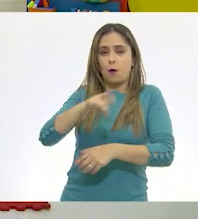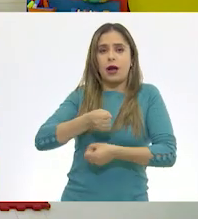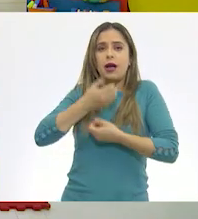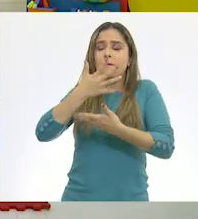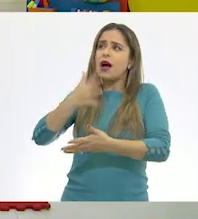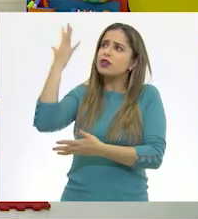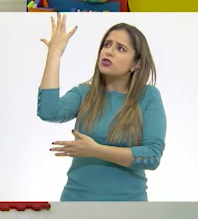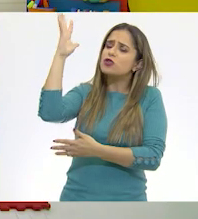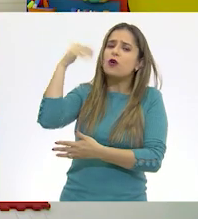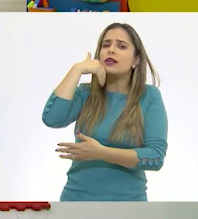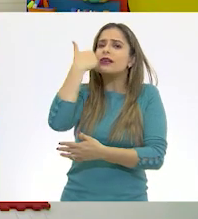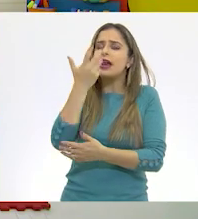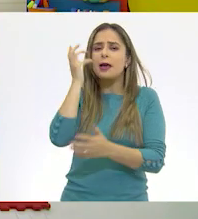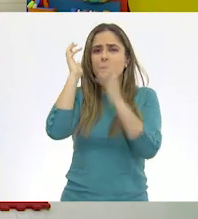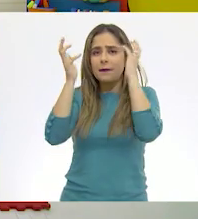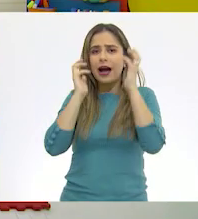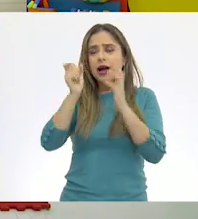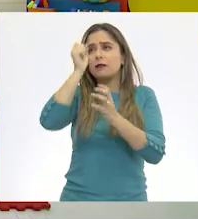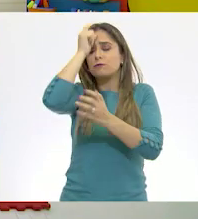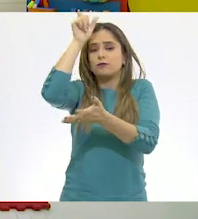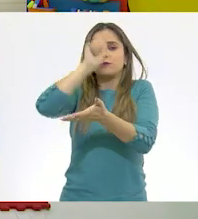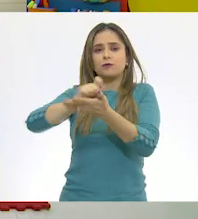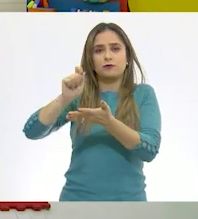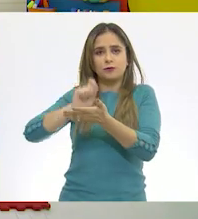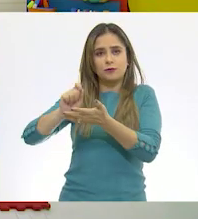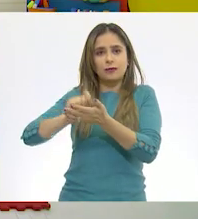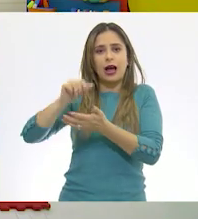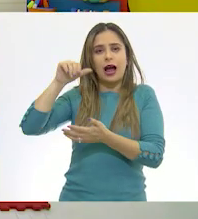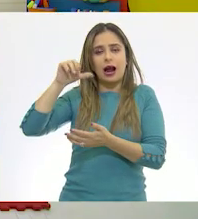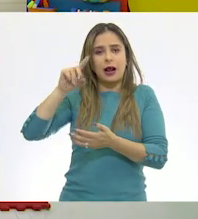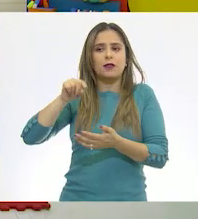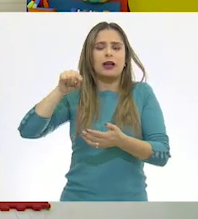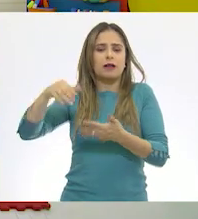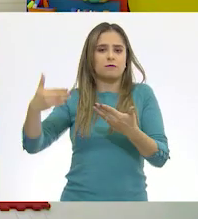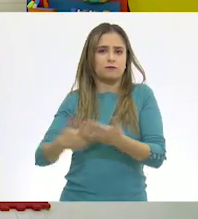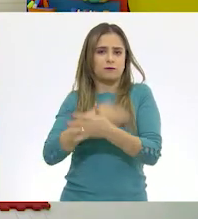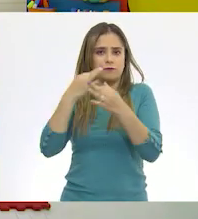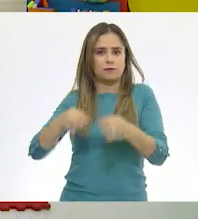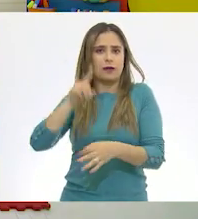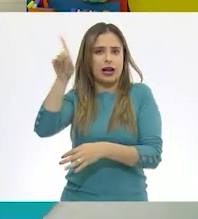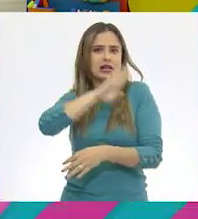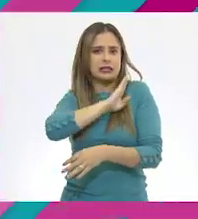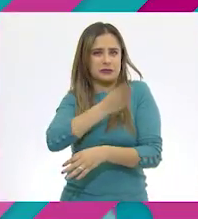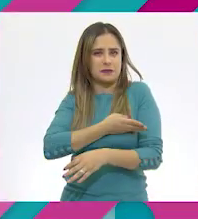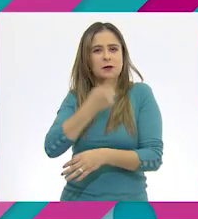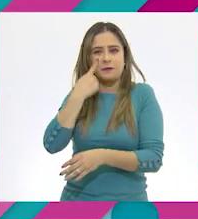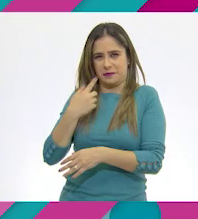quería bañarse, de Salvador de Madariaga, un escritor español. ¡Disfrútenlo!